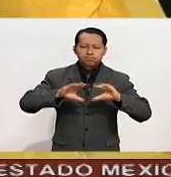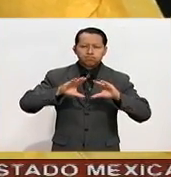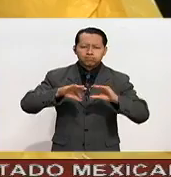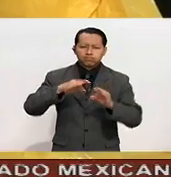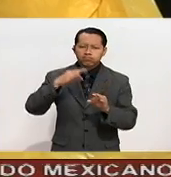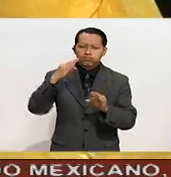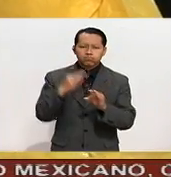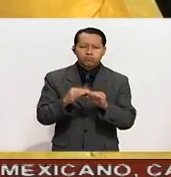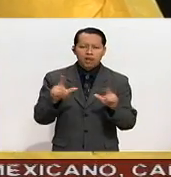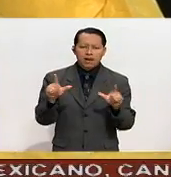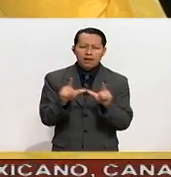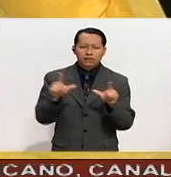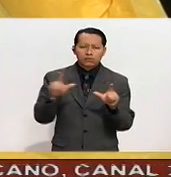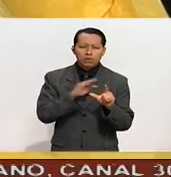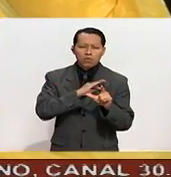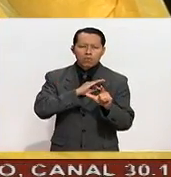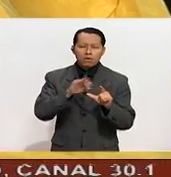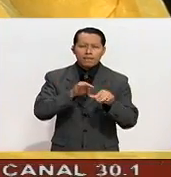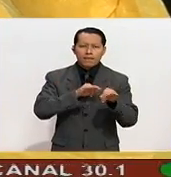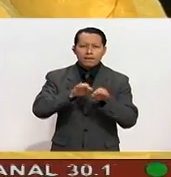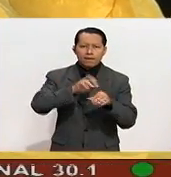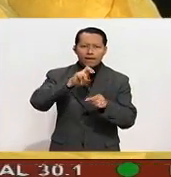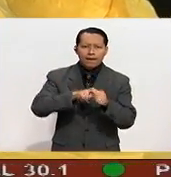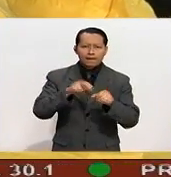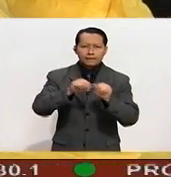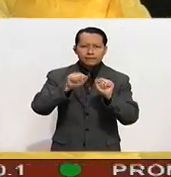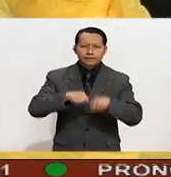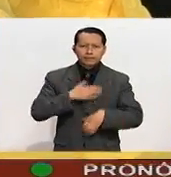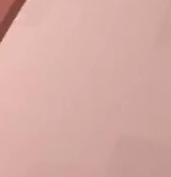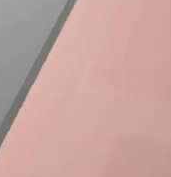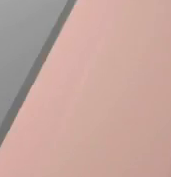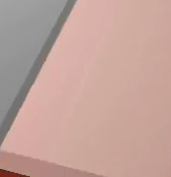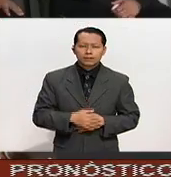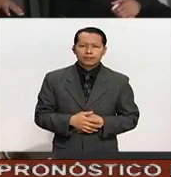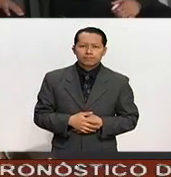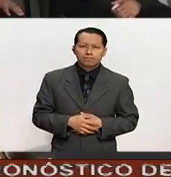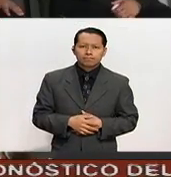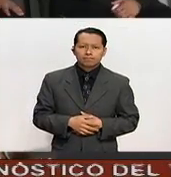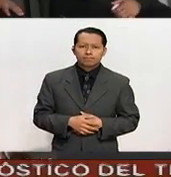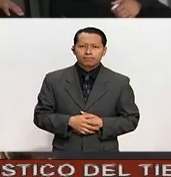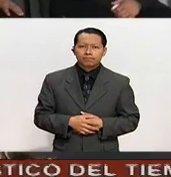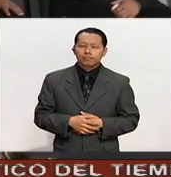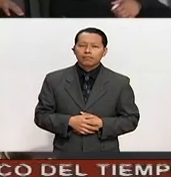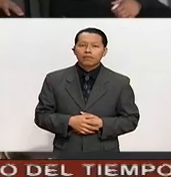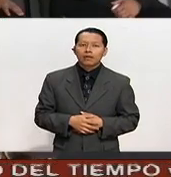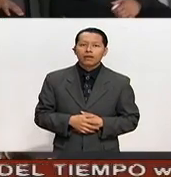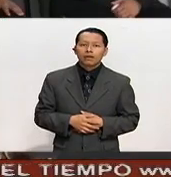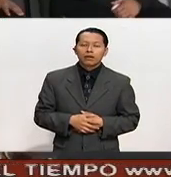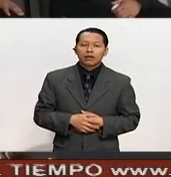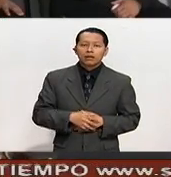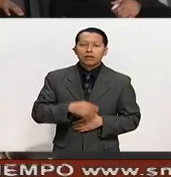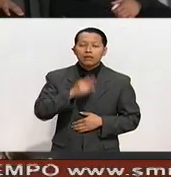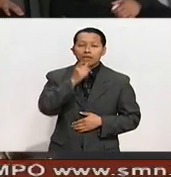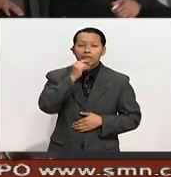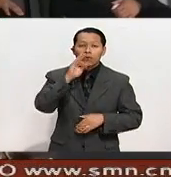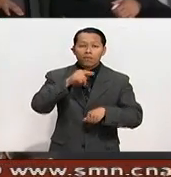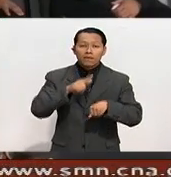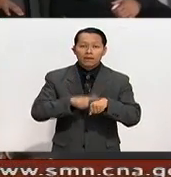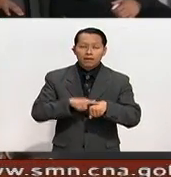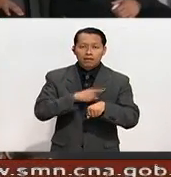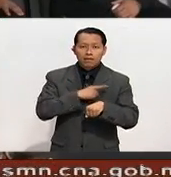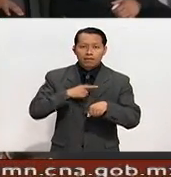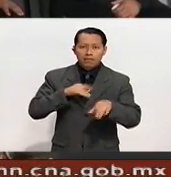para cumplir su labor en el nuevo sistema de justicia. Cada elemento de la Policía Federal que haga bien su